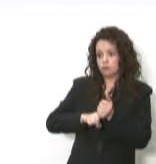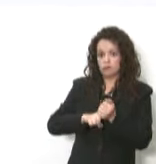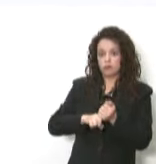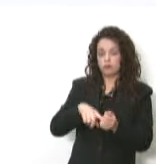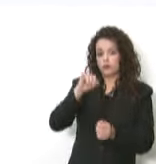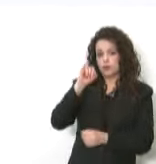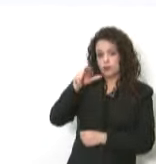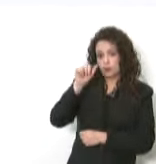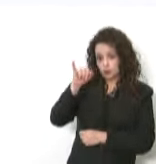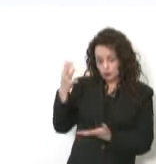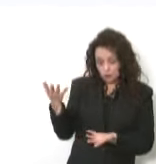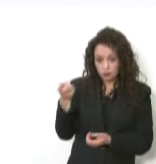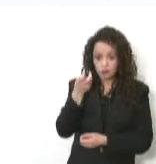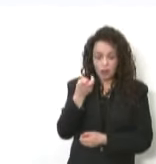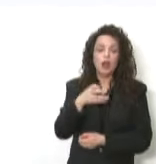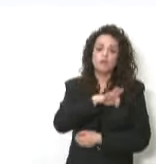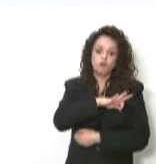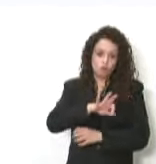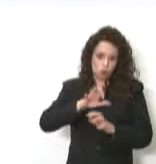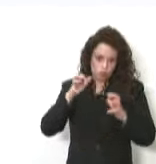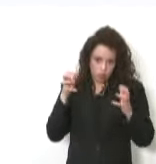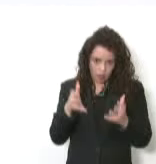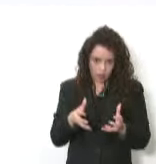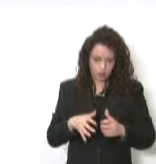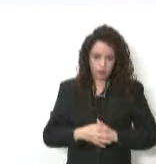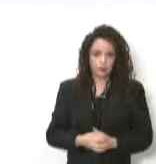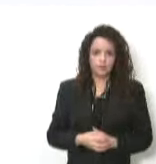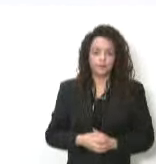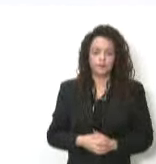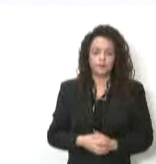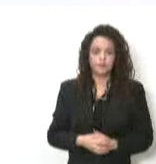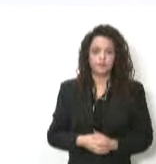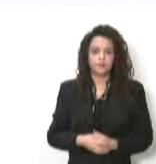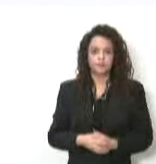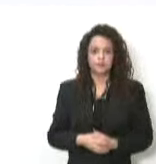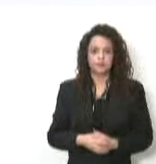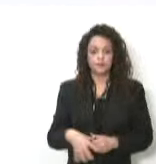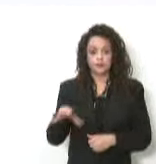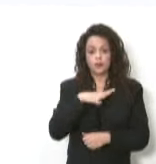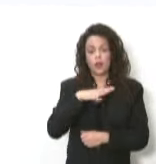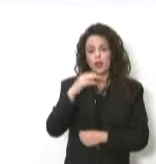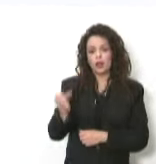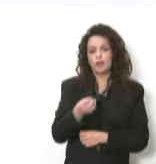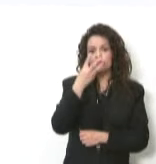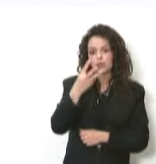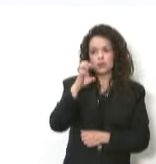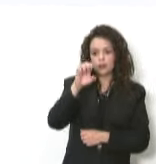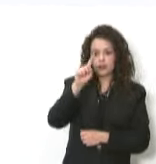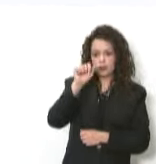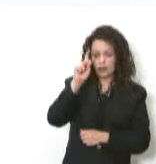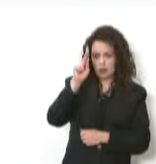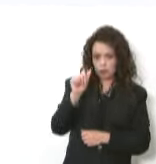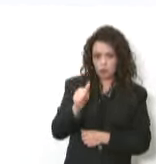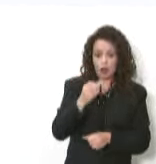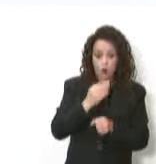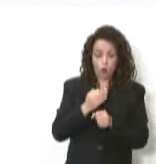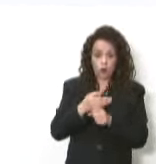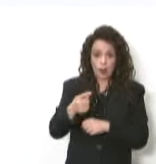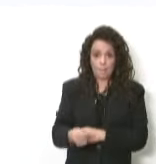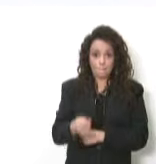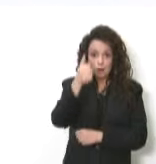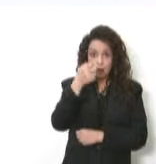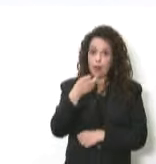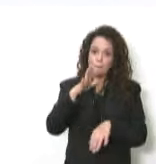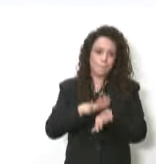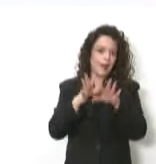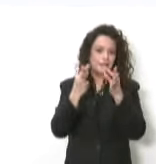cumplan en ese sentido. La verificación tiene tres etapas. Estamos presentando la primera etapa, que es la